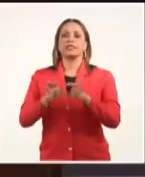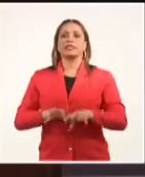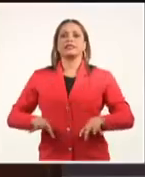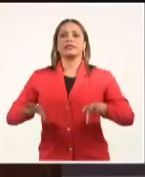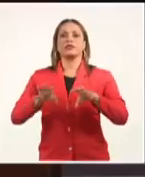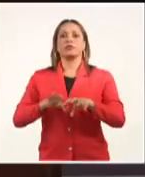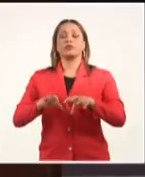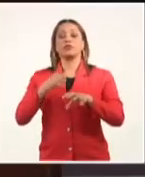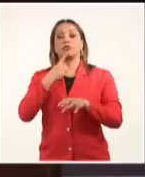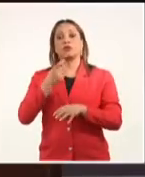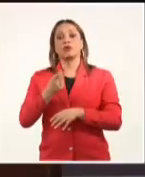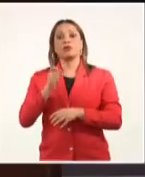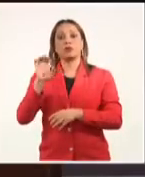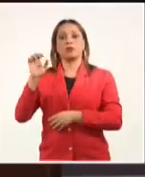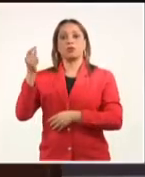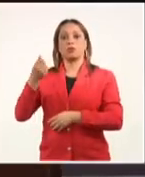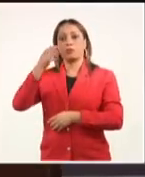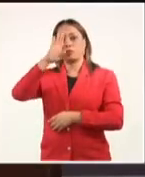y desarrollarlos.